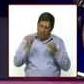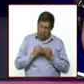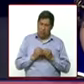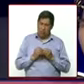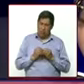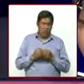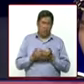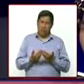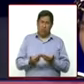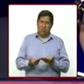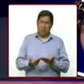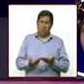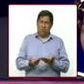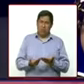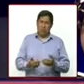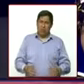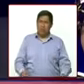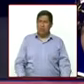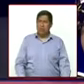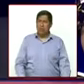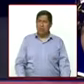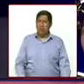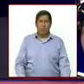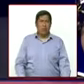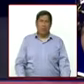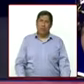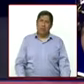personas en ese punto.